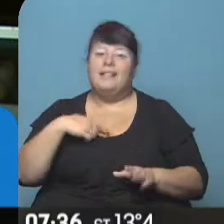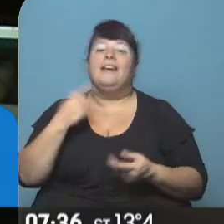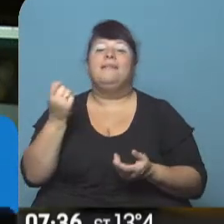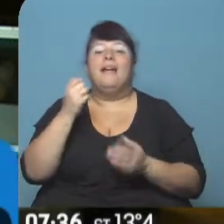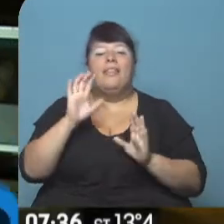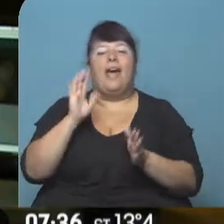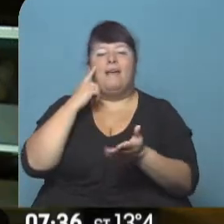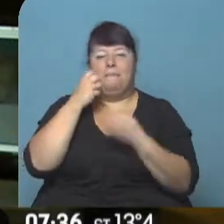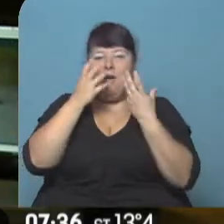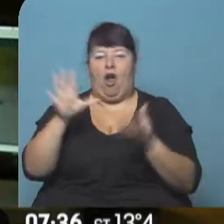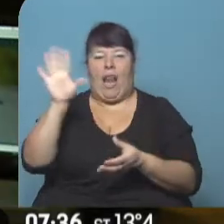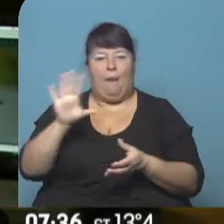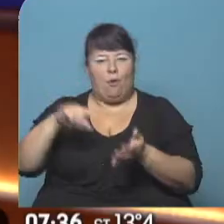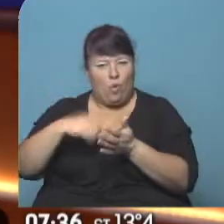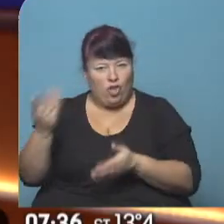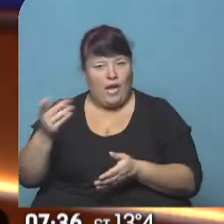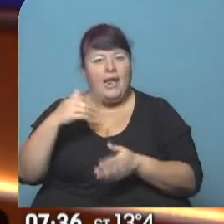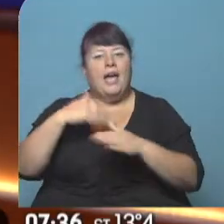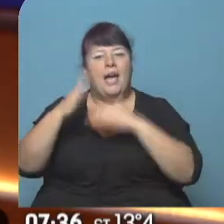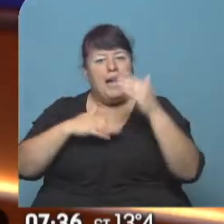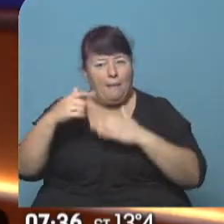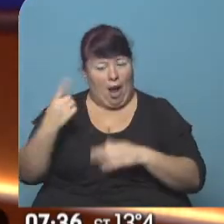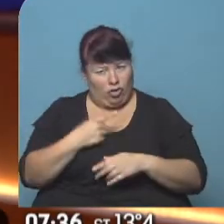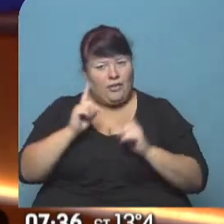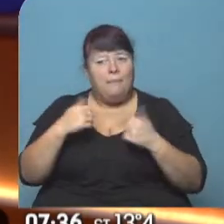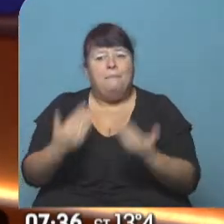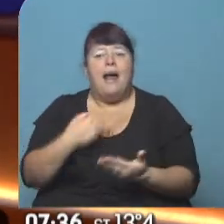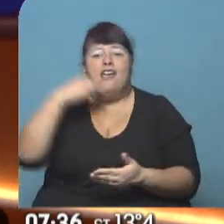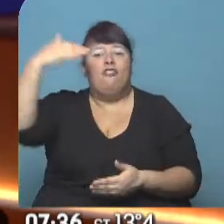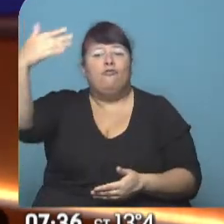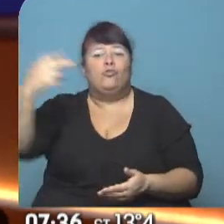haciendo es dejando una mejor provincia, no solamente construyéndola para nosotros, sino dejándosela a nuestros hijos y a nuestros nietos.